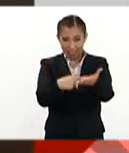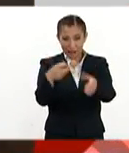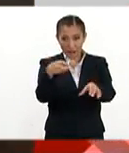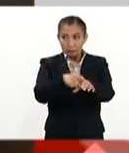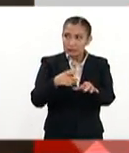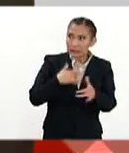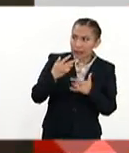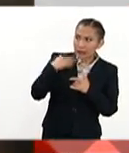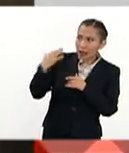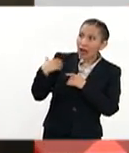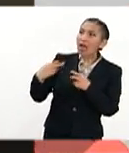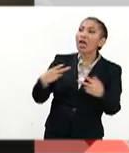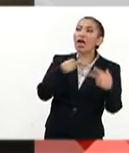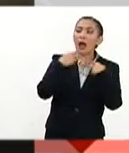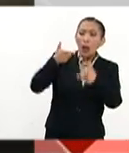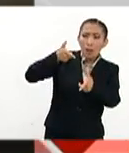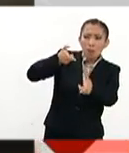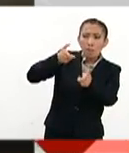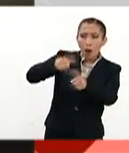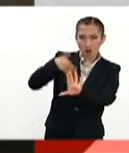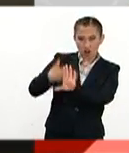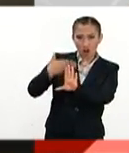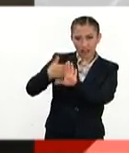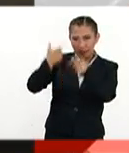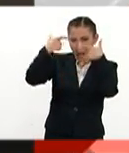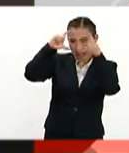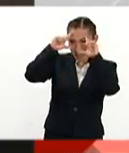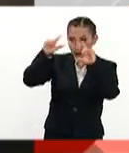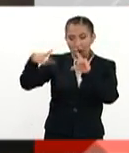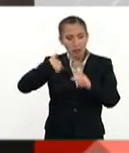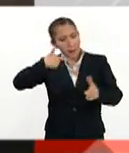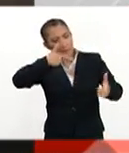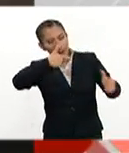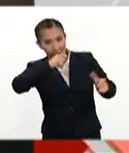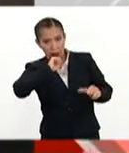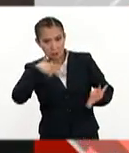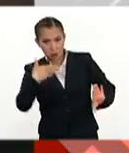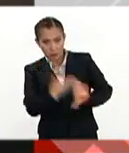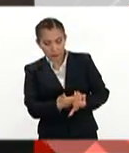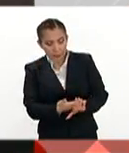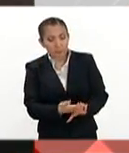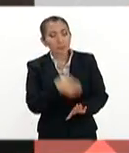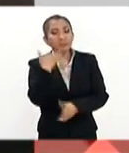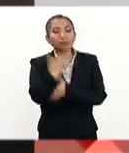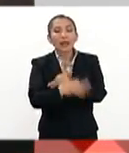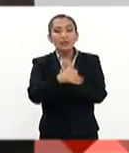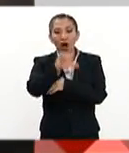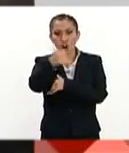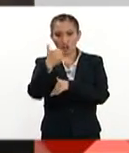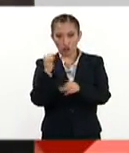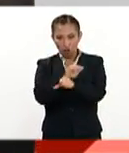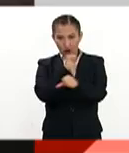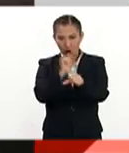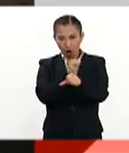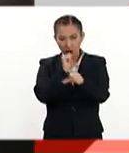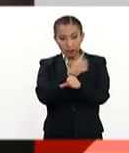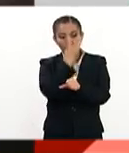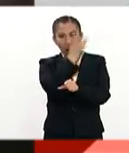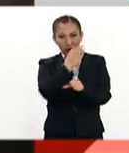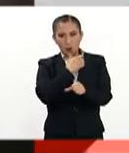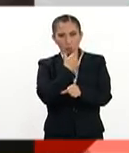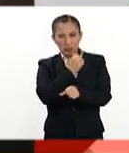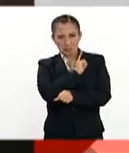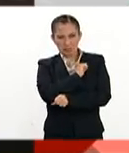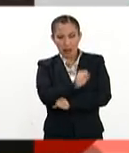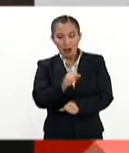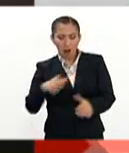sentirse acorralados, dispararon en contra de los marinos, quienes repelieron el ataque. Mientras que la otra camioneta, en la que viajaban 4